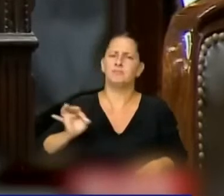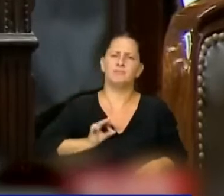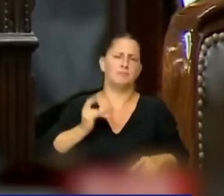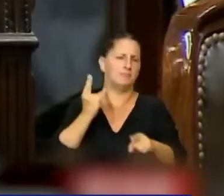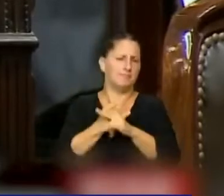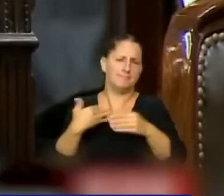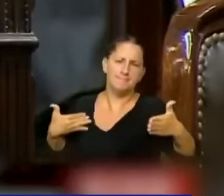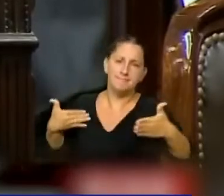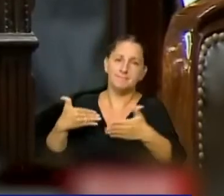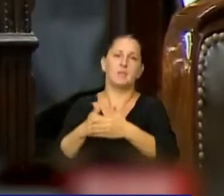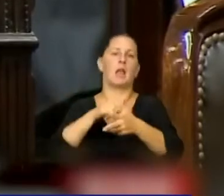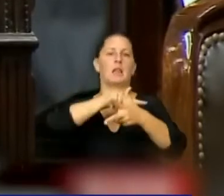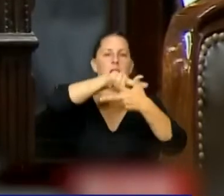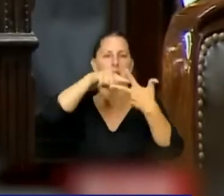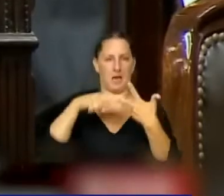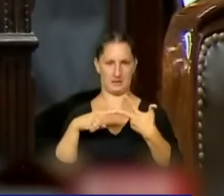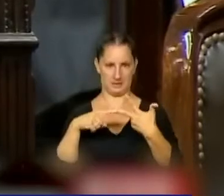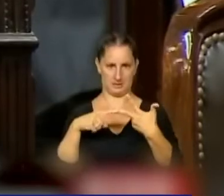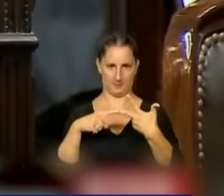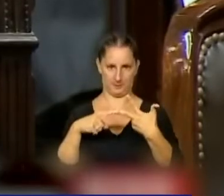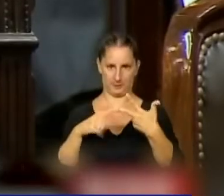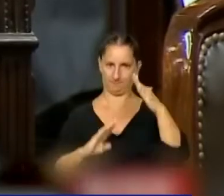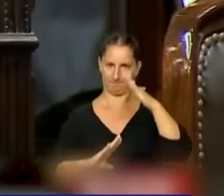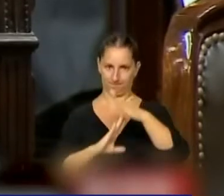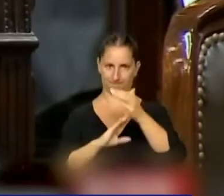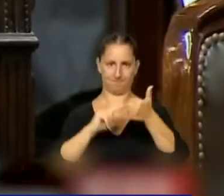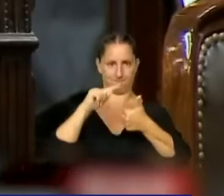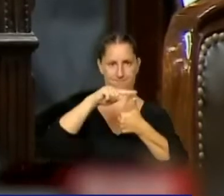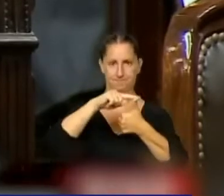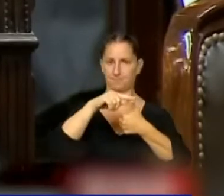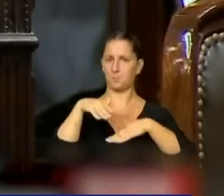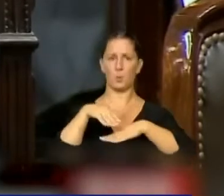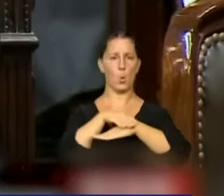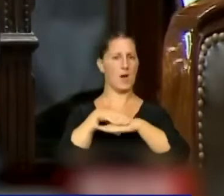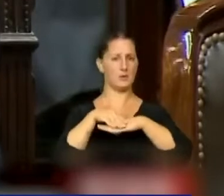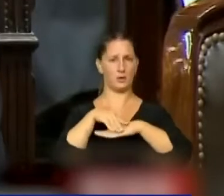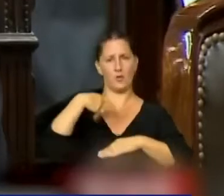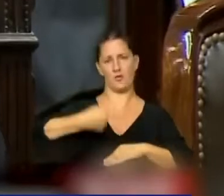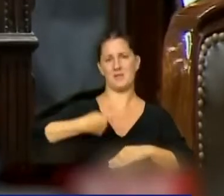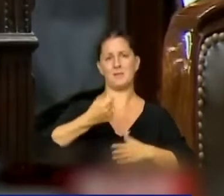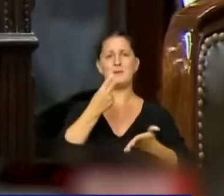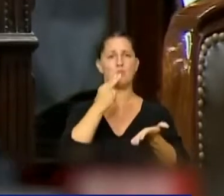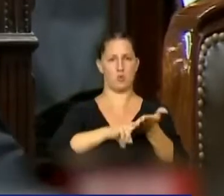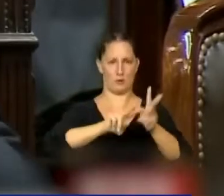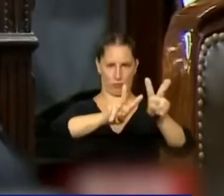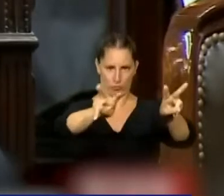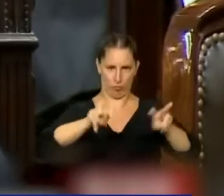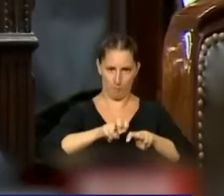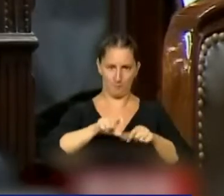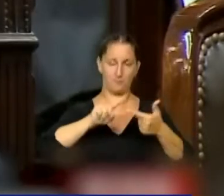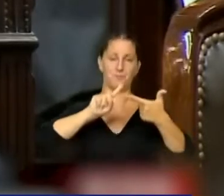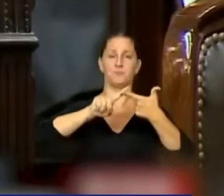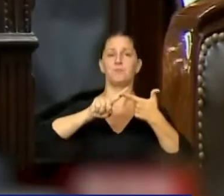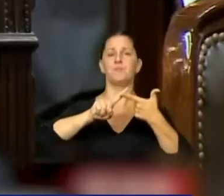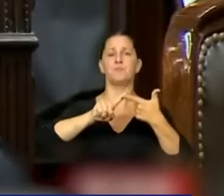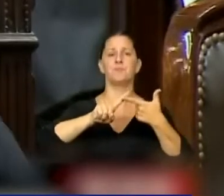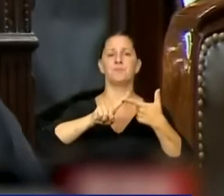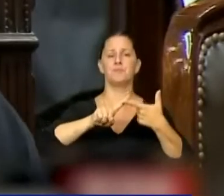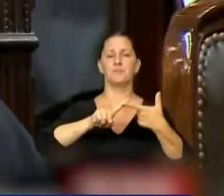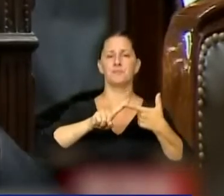Le hago una pregunta de actualidad, que es la economía. El 8,4 de inflación de abril, algunas medidas que